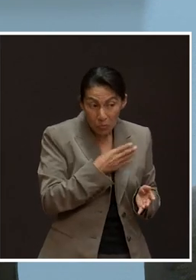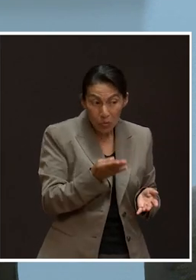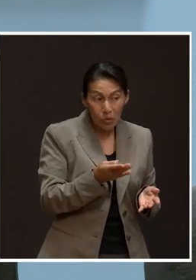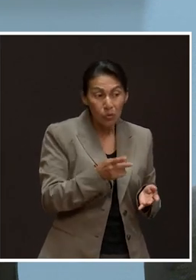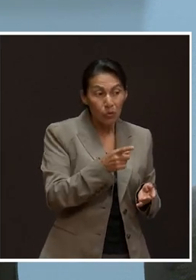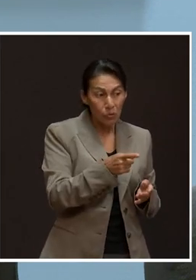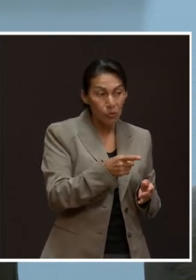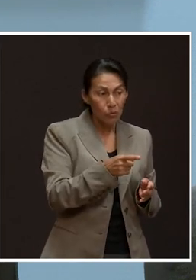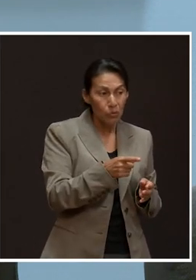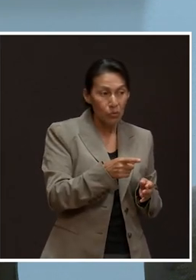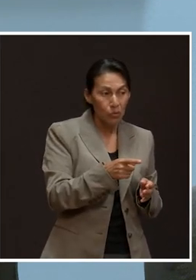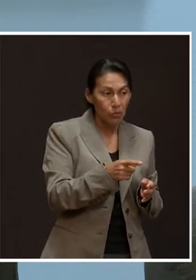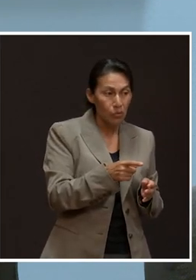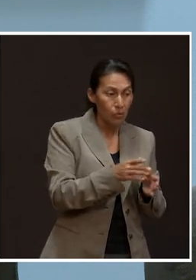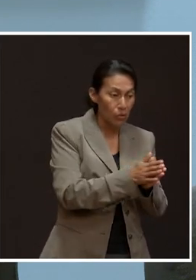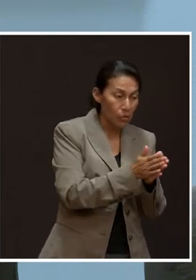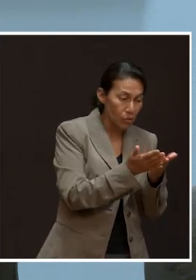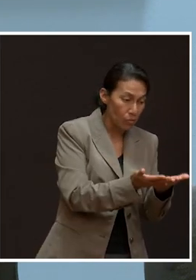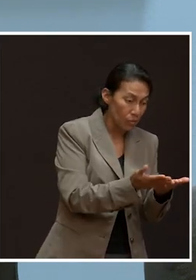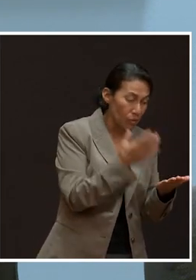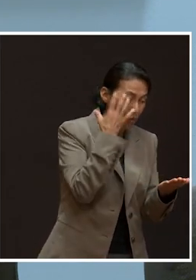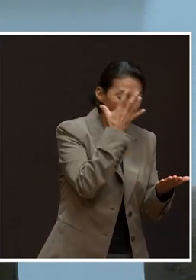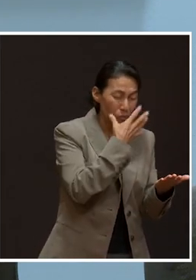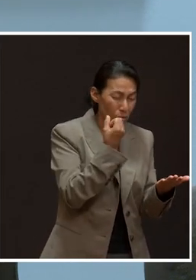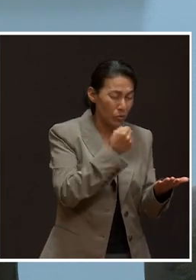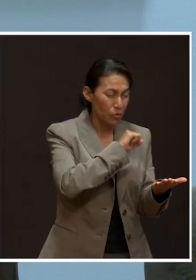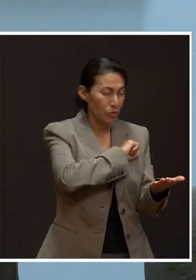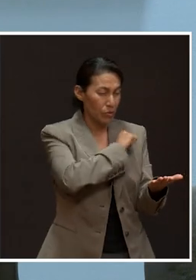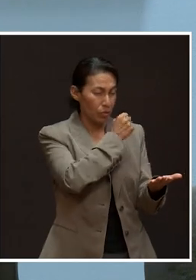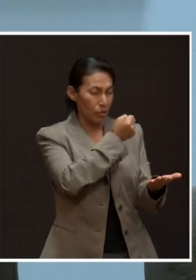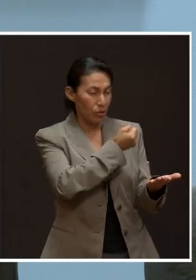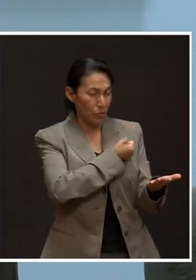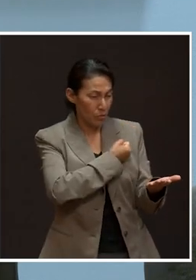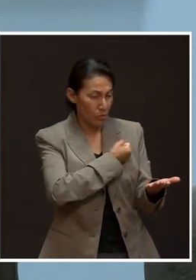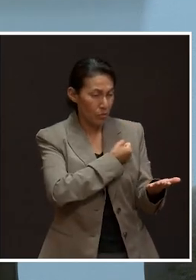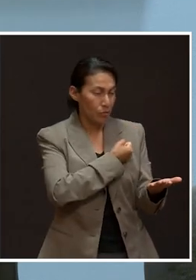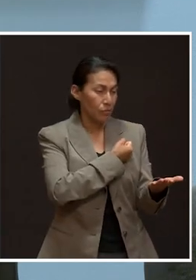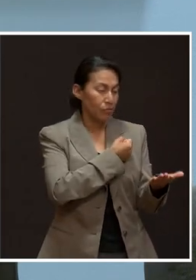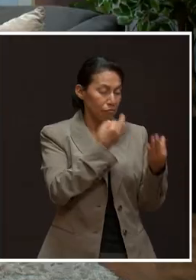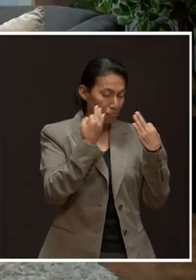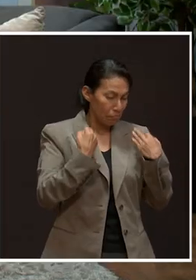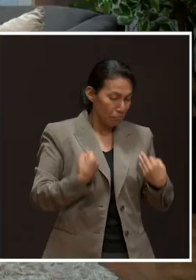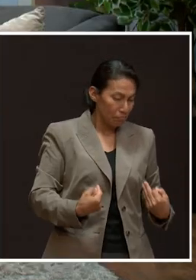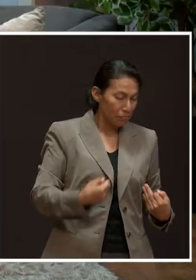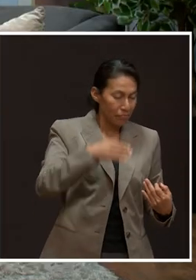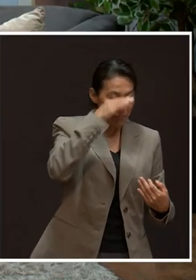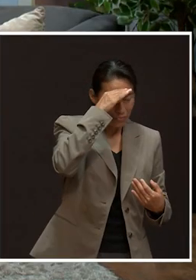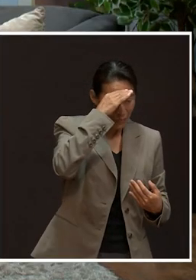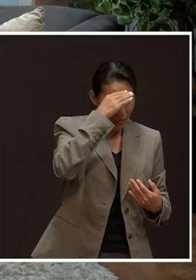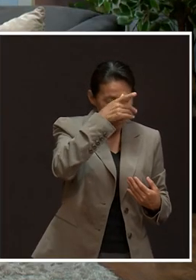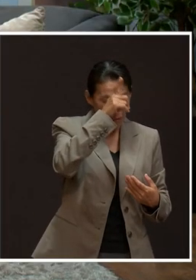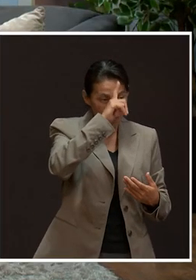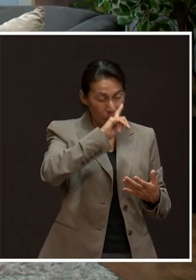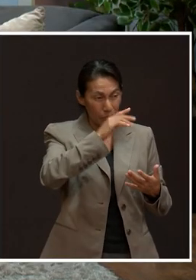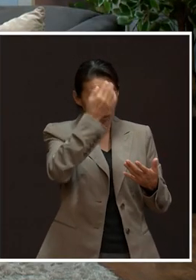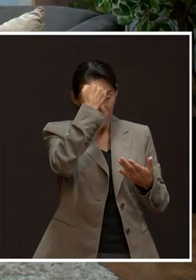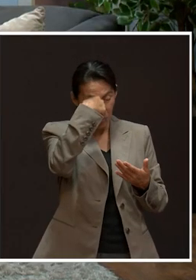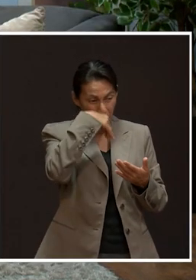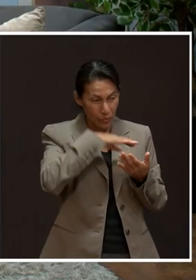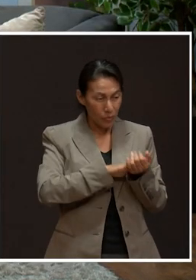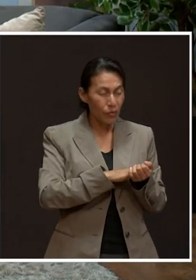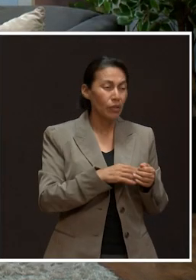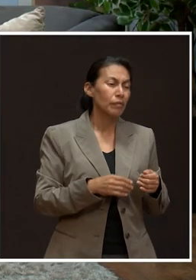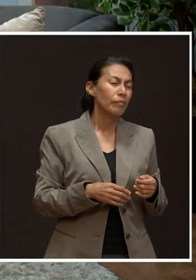Y bueno, pero llevas una literatura preciosa de salud, de salud física, mental y espiritual. Entonces,